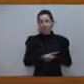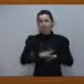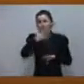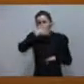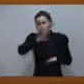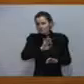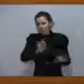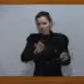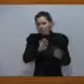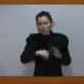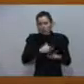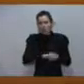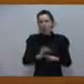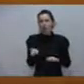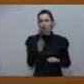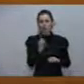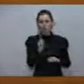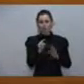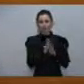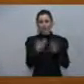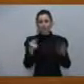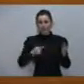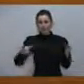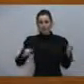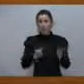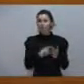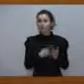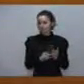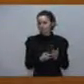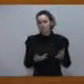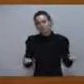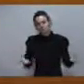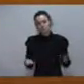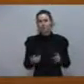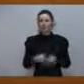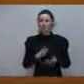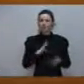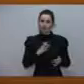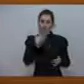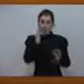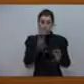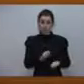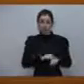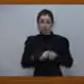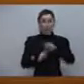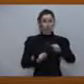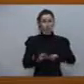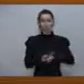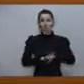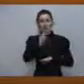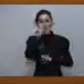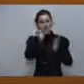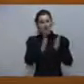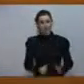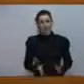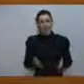denunciado el incumplimiento de un pliego de prescripciones técnicas. Hombre, pero si por algo se ha caracterizado el Gobierno de Javier Fernández, ha